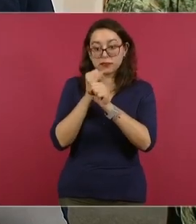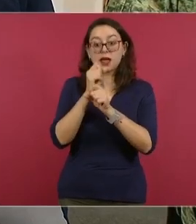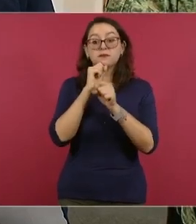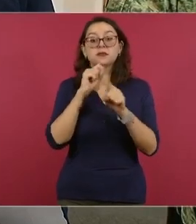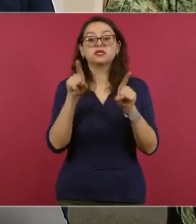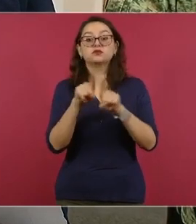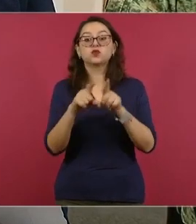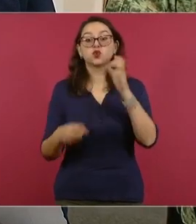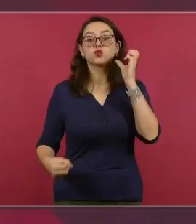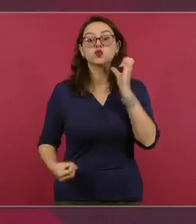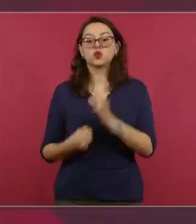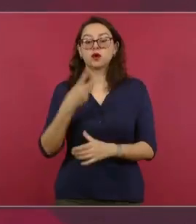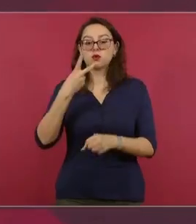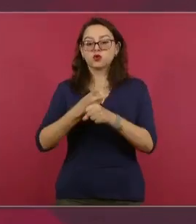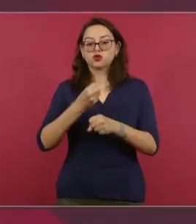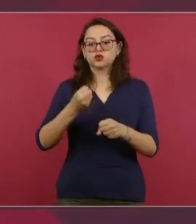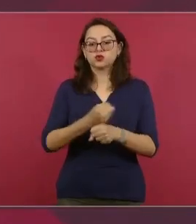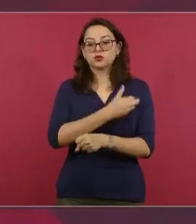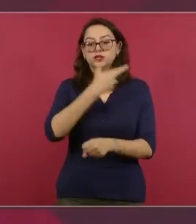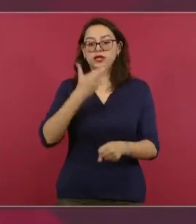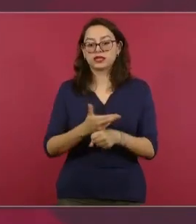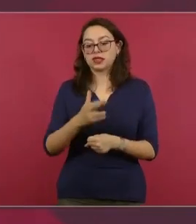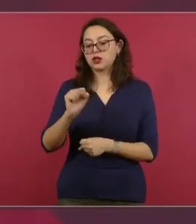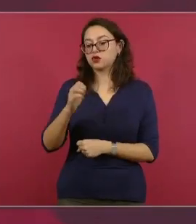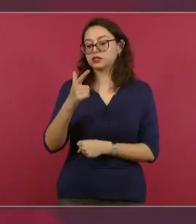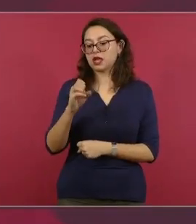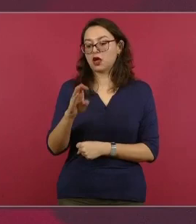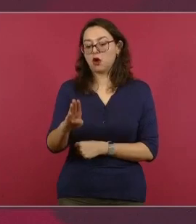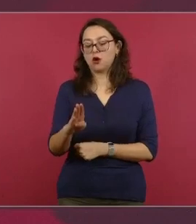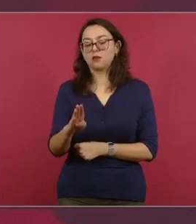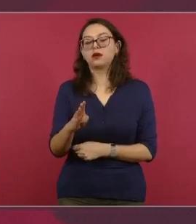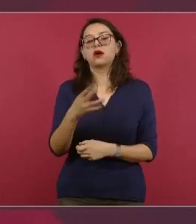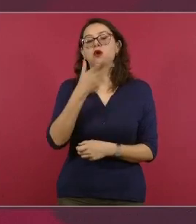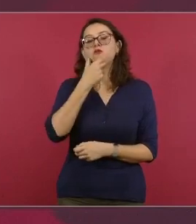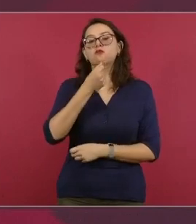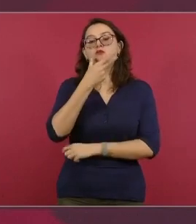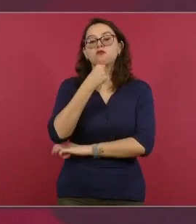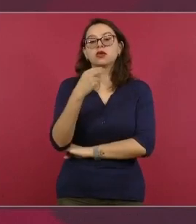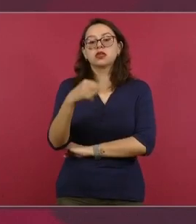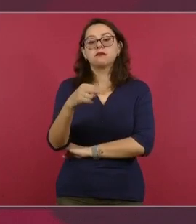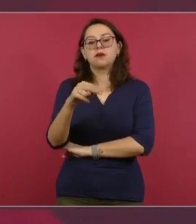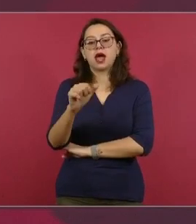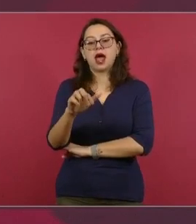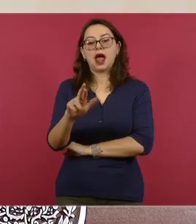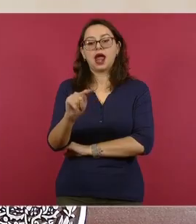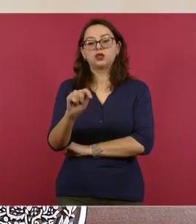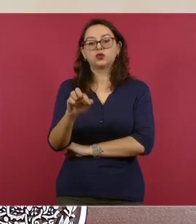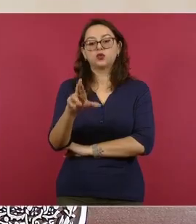subsecretario, Arturo Medina, lo mismo,